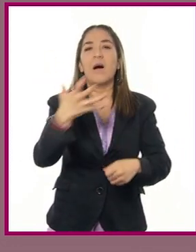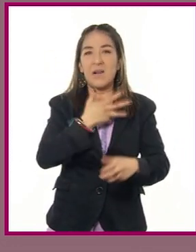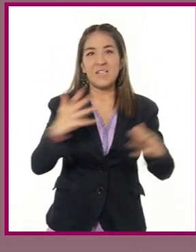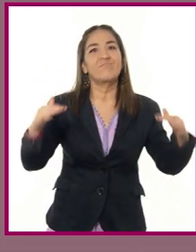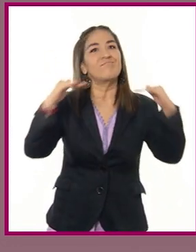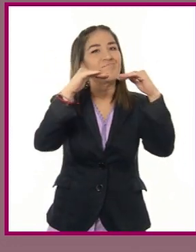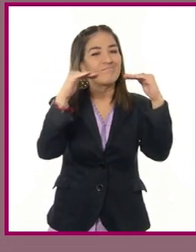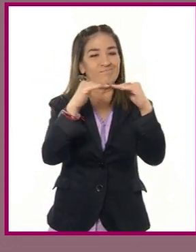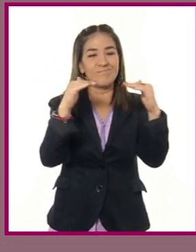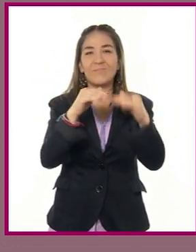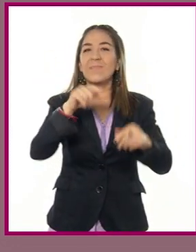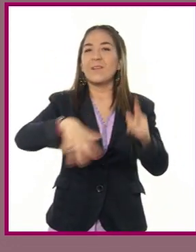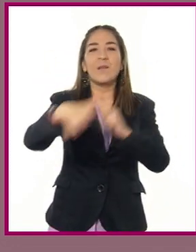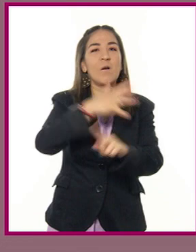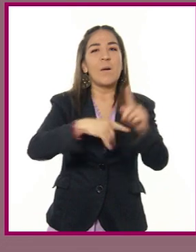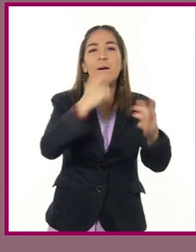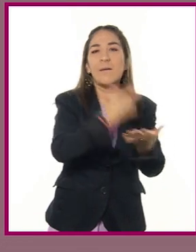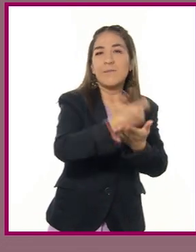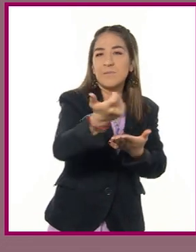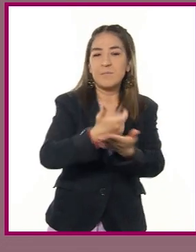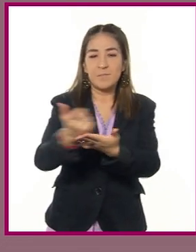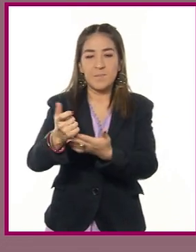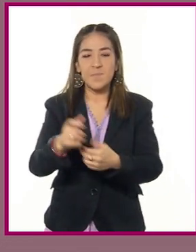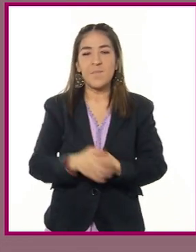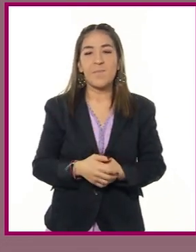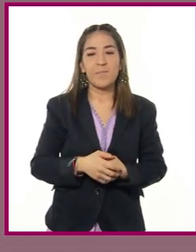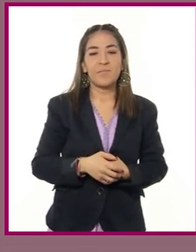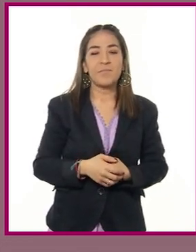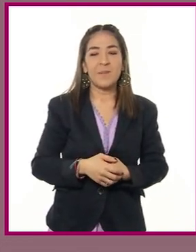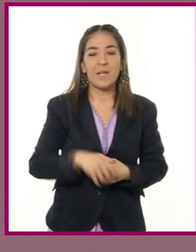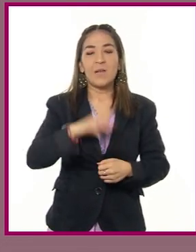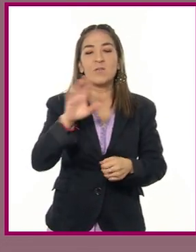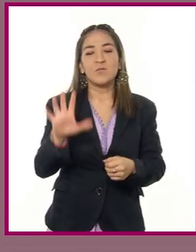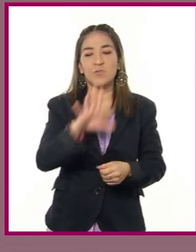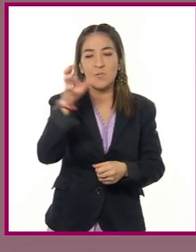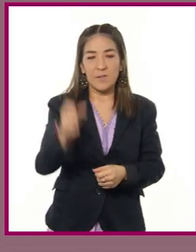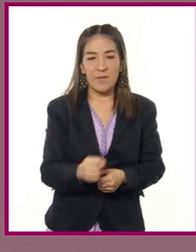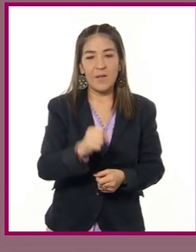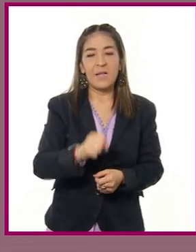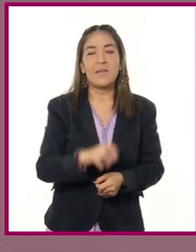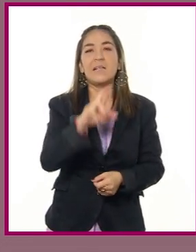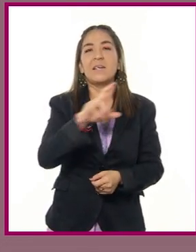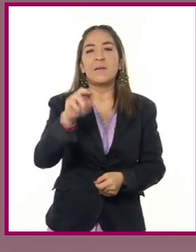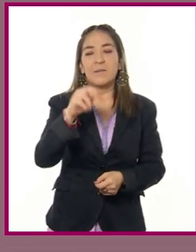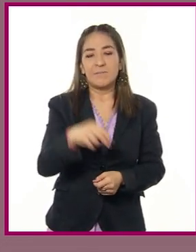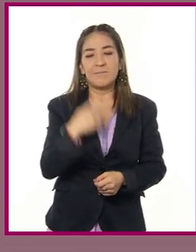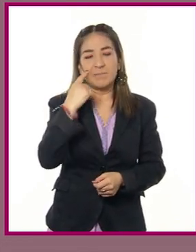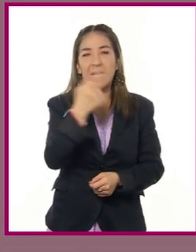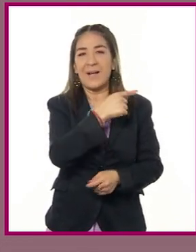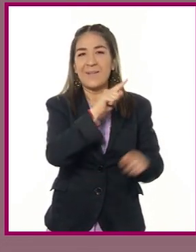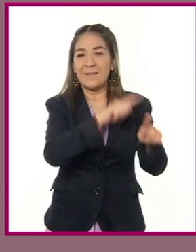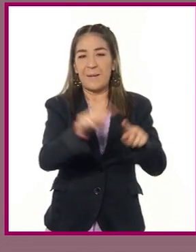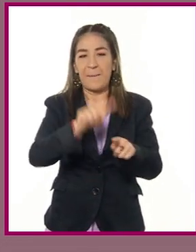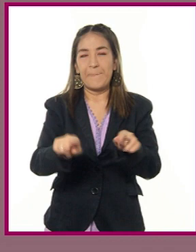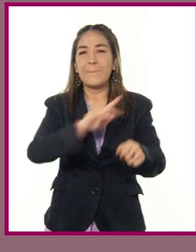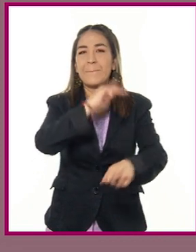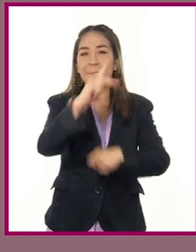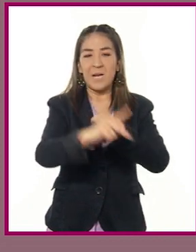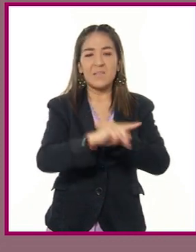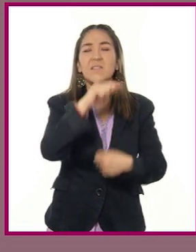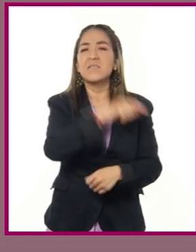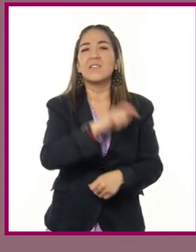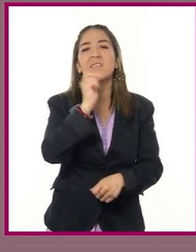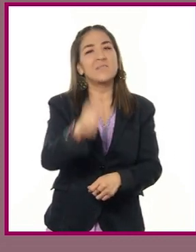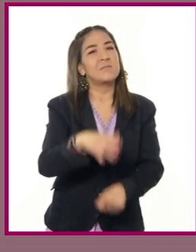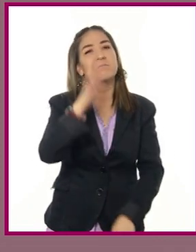la distribución del ingreso, mientras en Namibia, Botswana, Sudáfrica, República Centroafricana y Sierra Leona registran